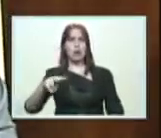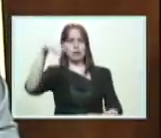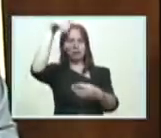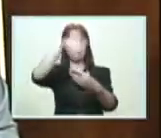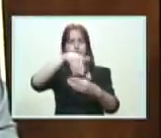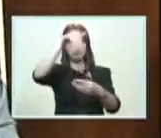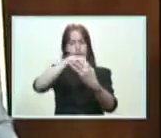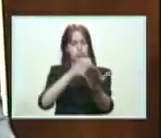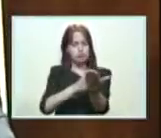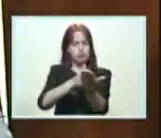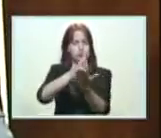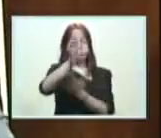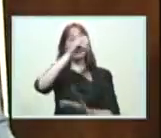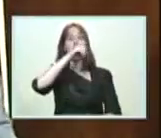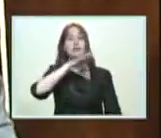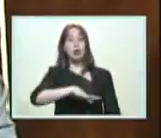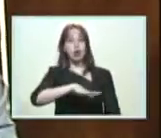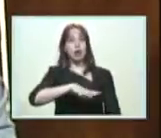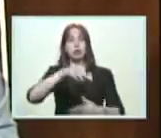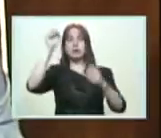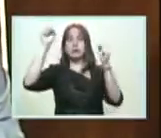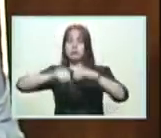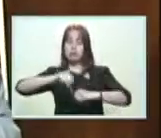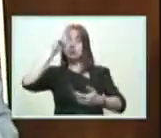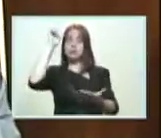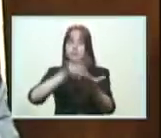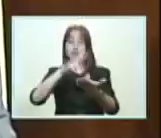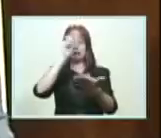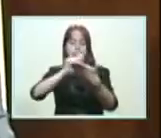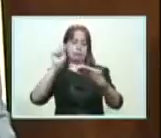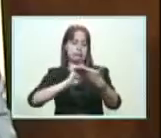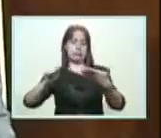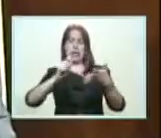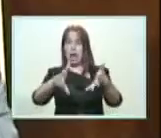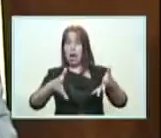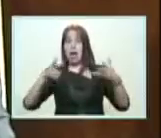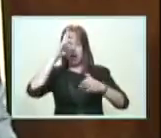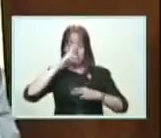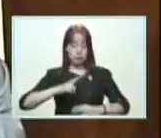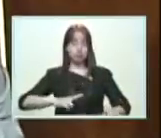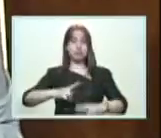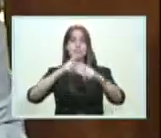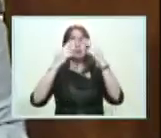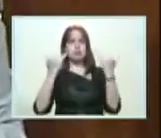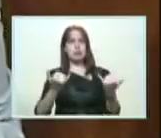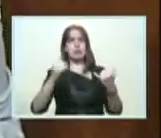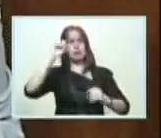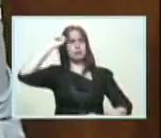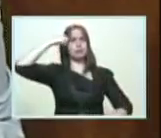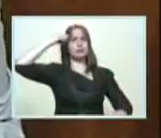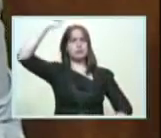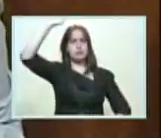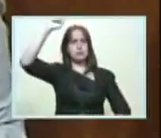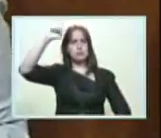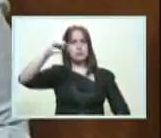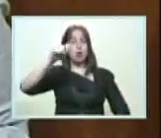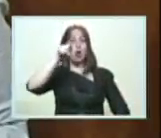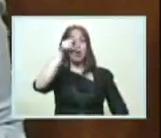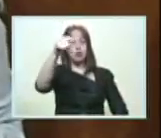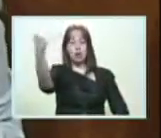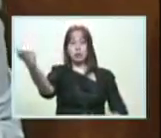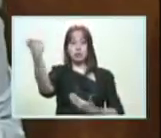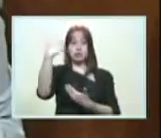su transitar histórico, siempre ha marcado páginas de gloria, de dignidad, de heroísmo. Usted ha venido